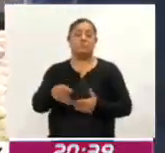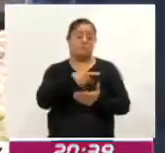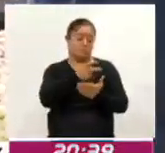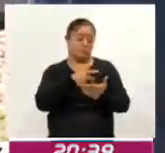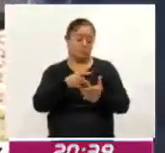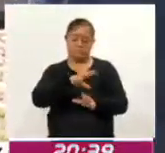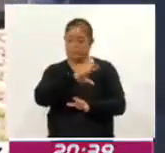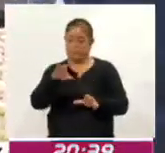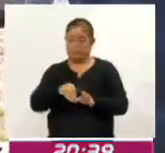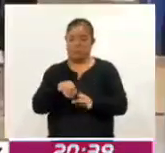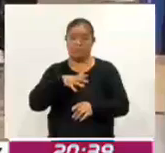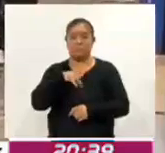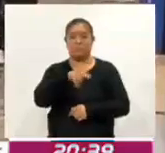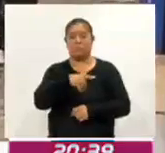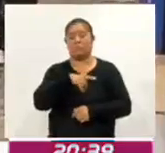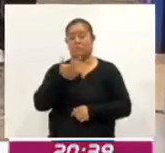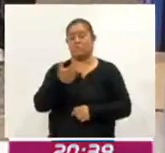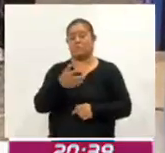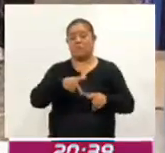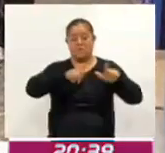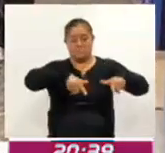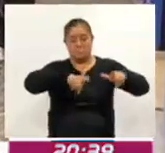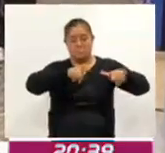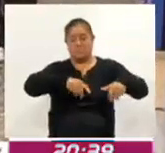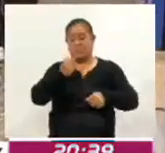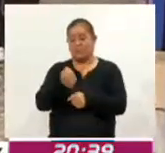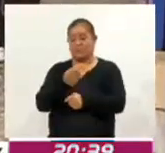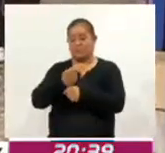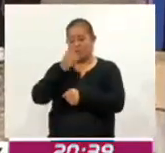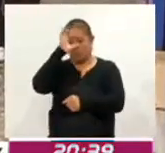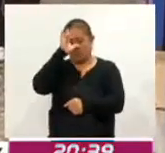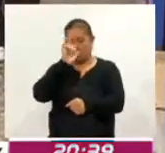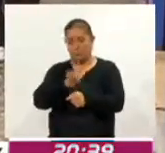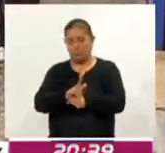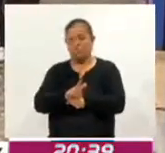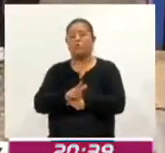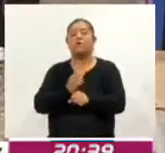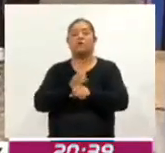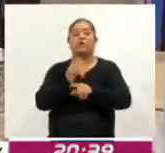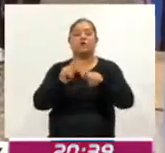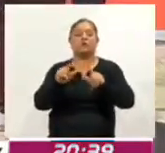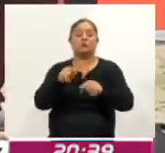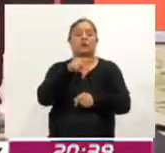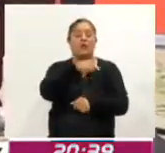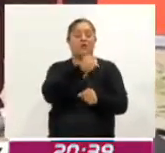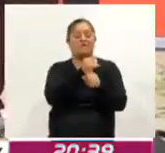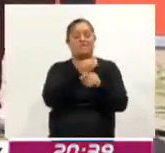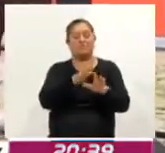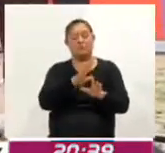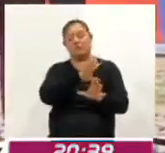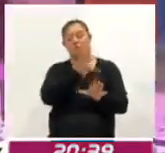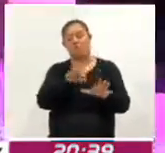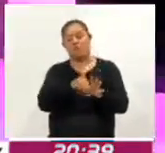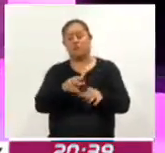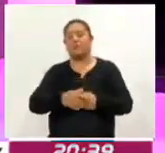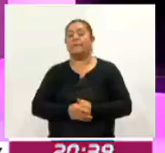encuentra disponible en la página oficial de la Secretaría de Cultura del Estado de Tlaxcala. Para Corazón Noticias, Beatriz